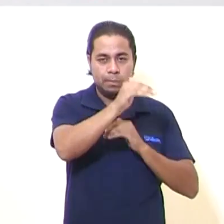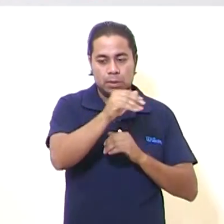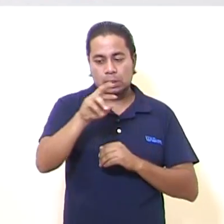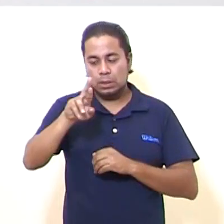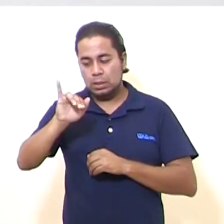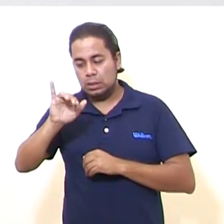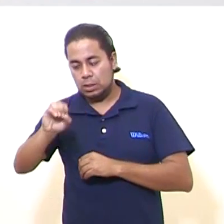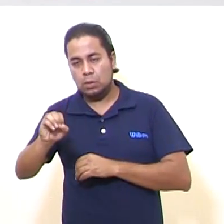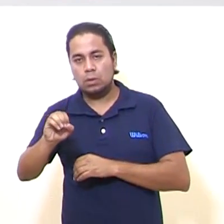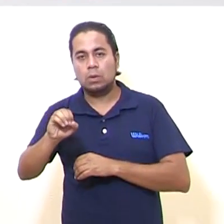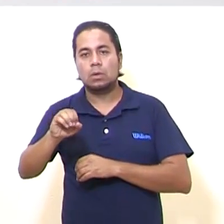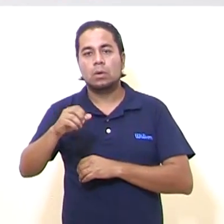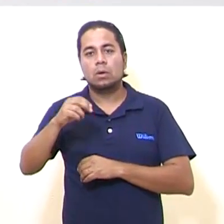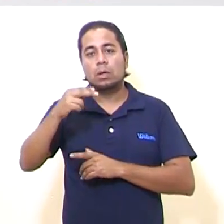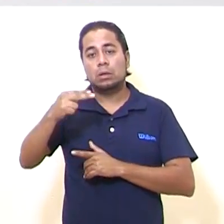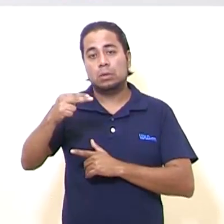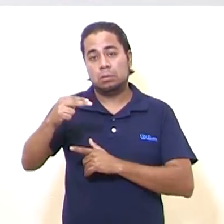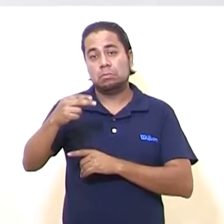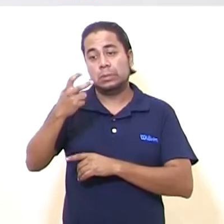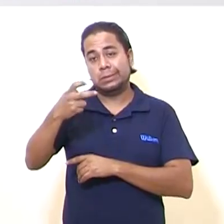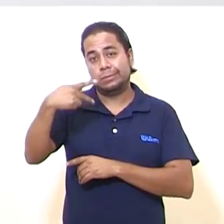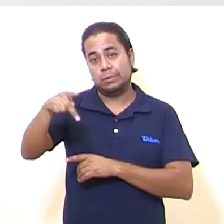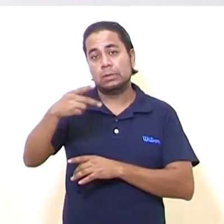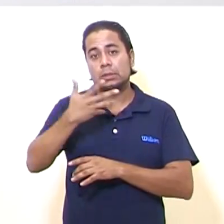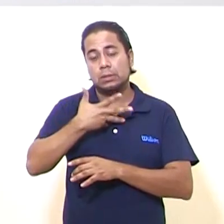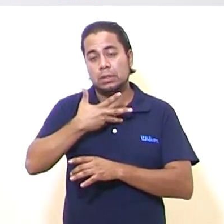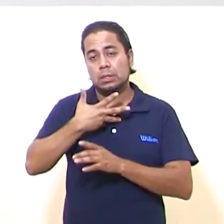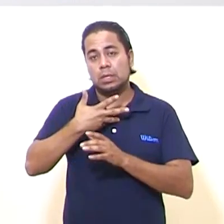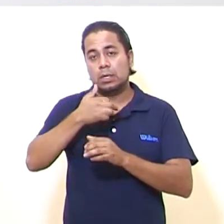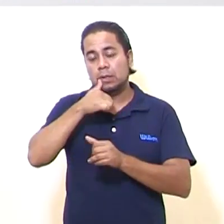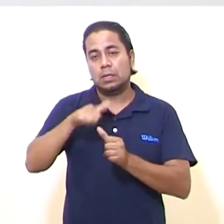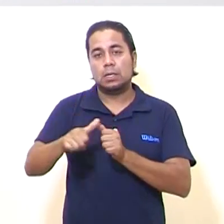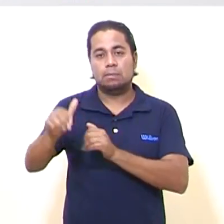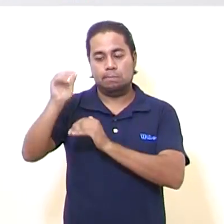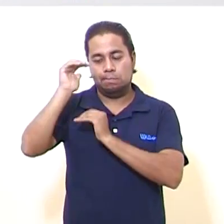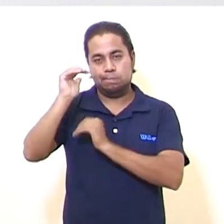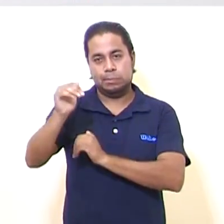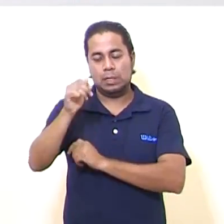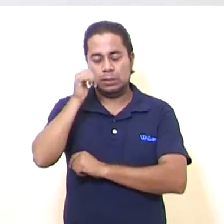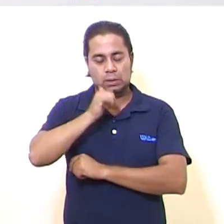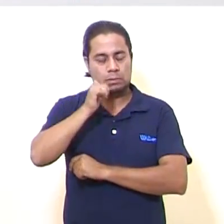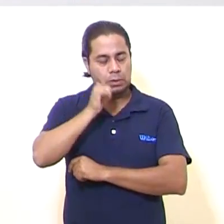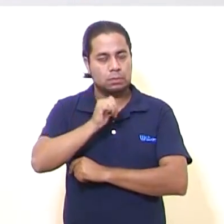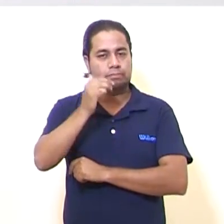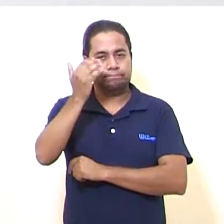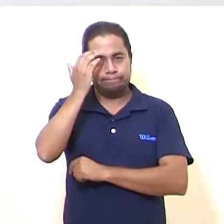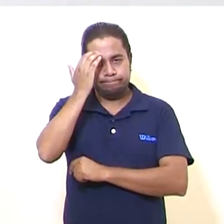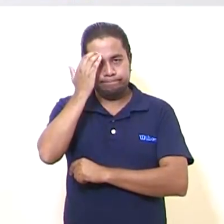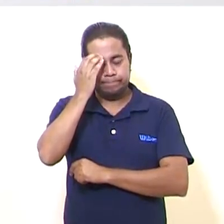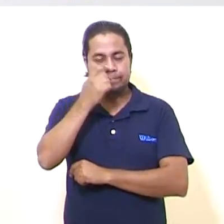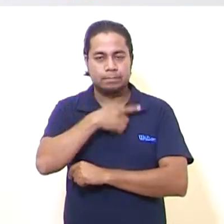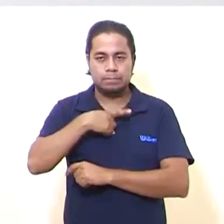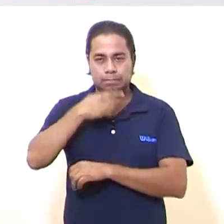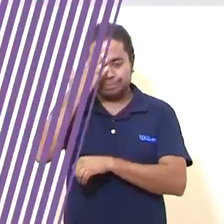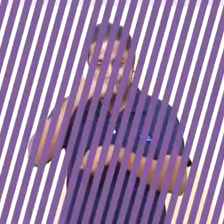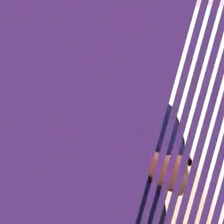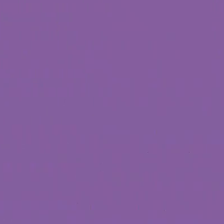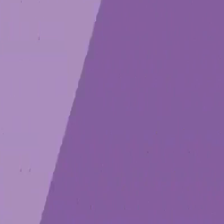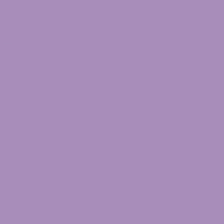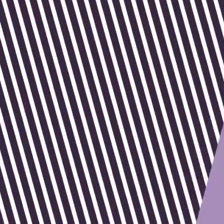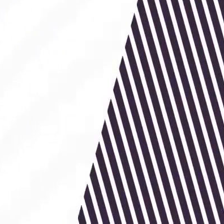nombres propios, ¿sale? Esa es una regla que tú tienes que aprender todo el tiempo. Todos los nombres deben de utilizar